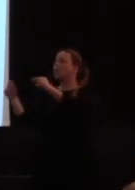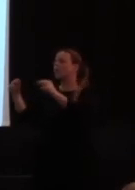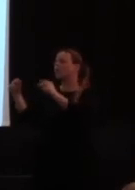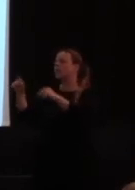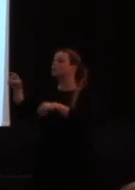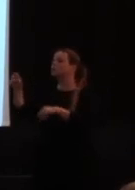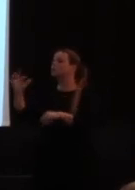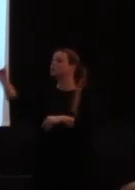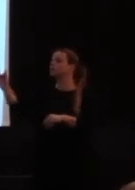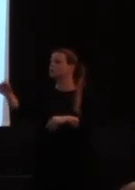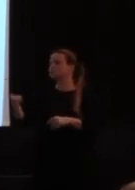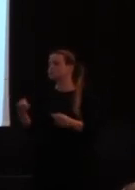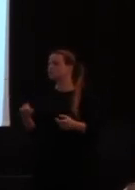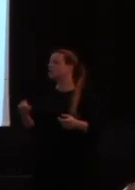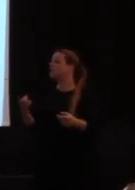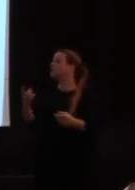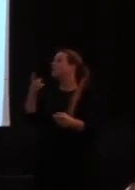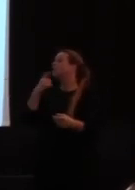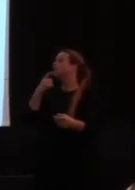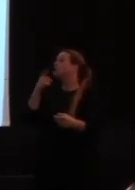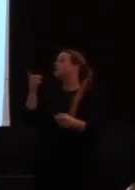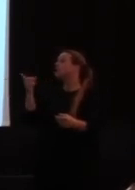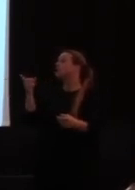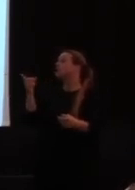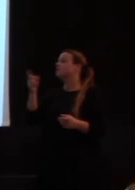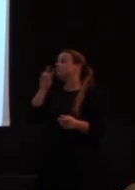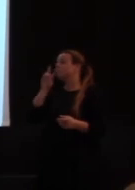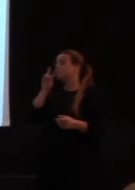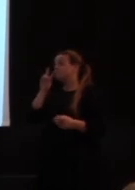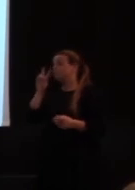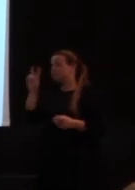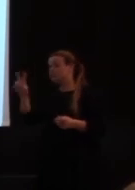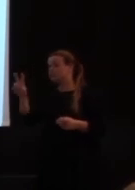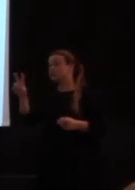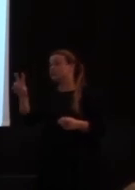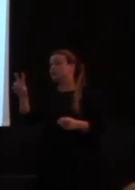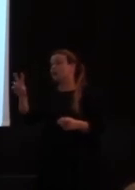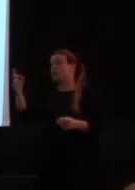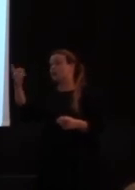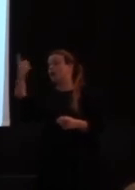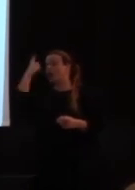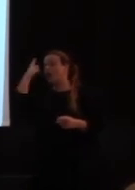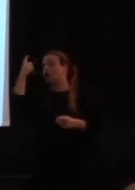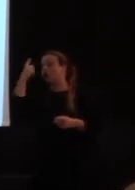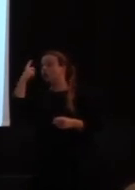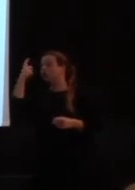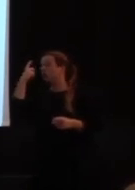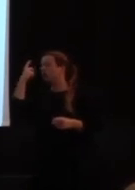te ha tocado, lo van a ver, el chaval explica, él